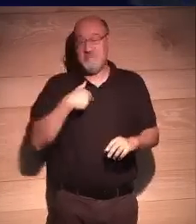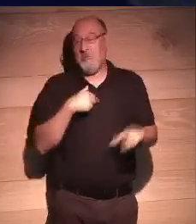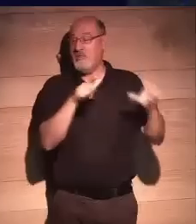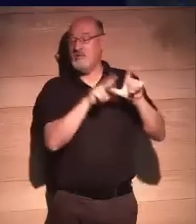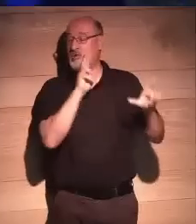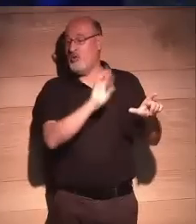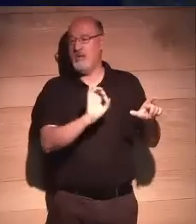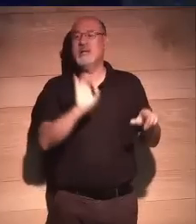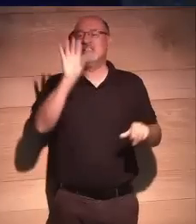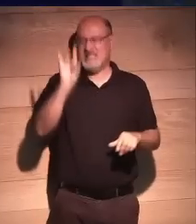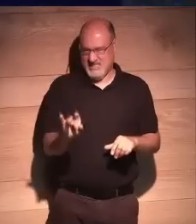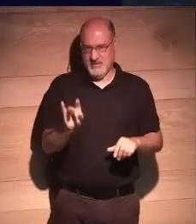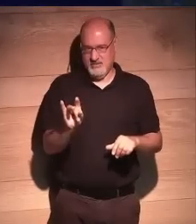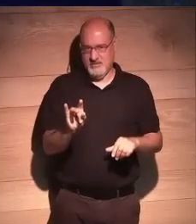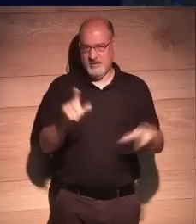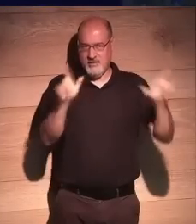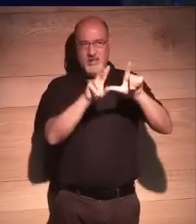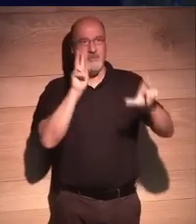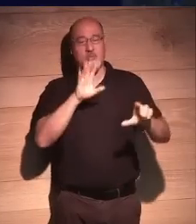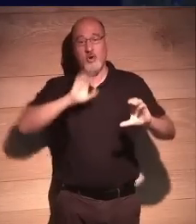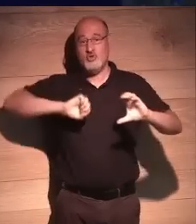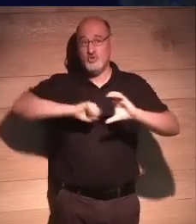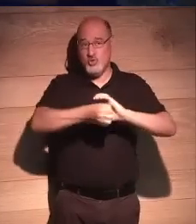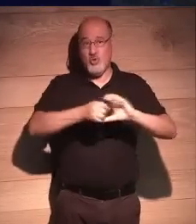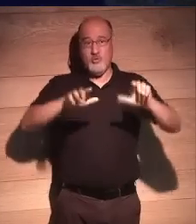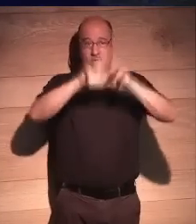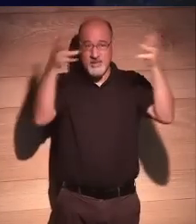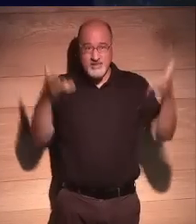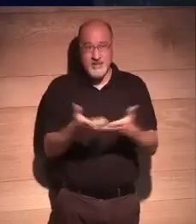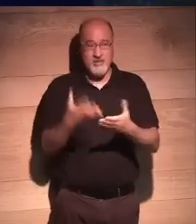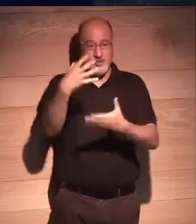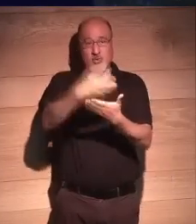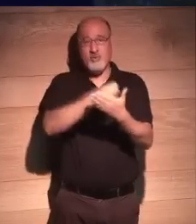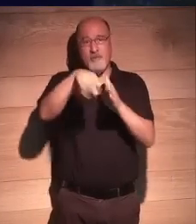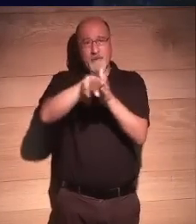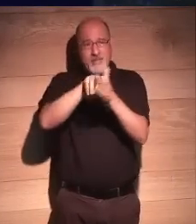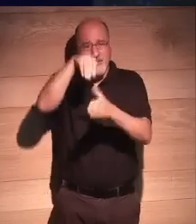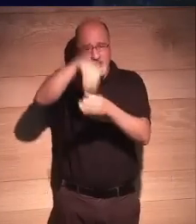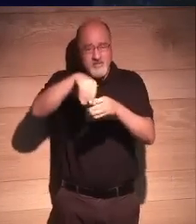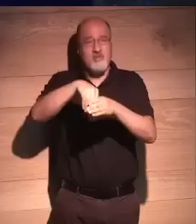veo la tele, sí que ven la tele, porque YouTube es televisión, todas las cosas que ven en los